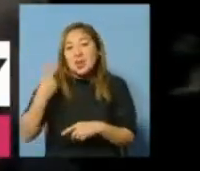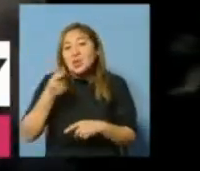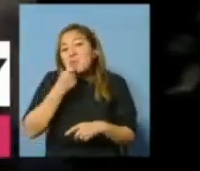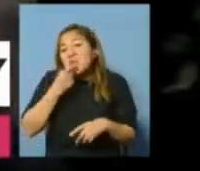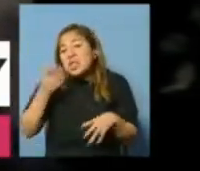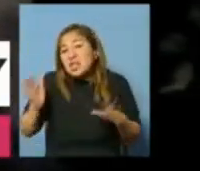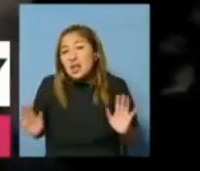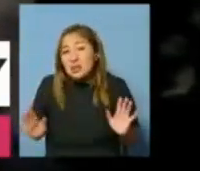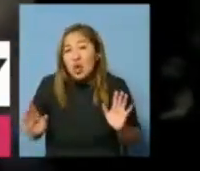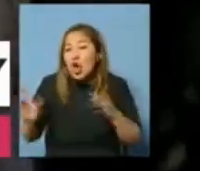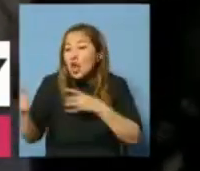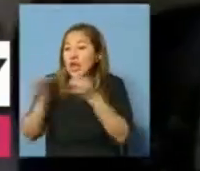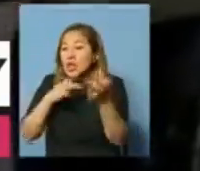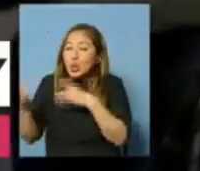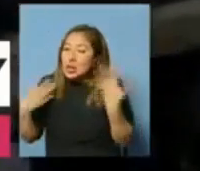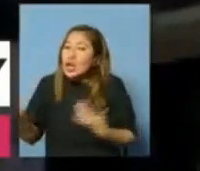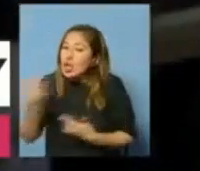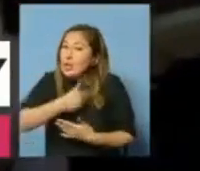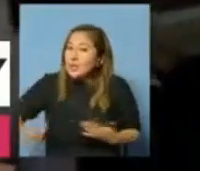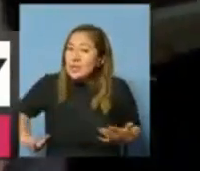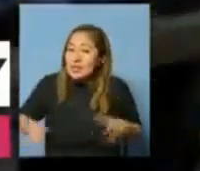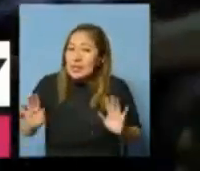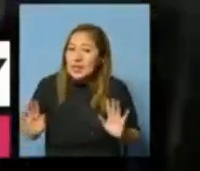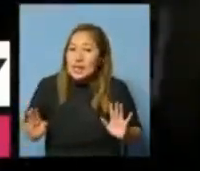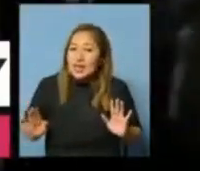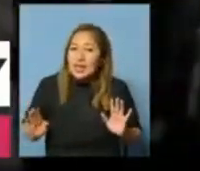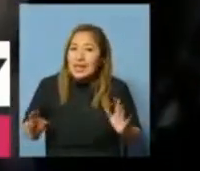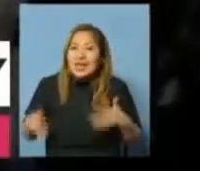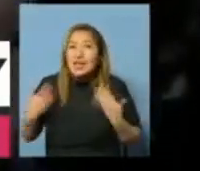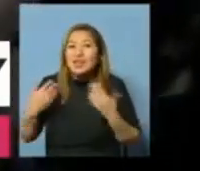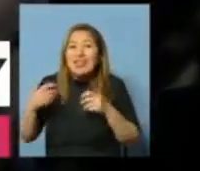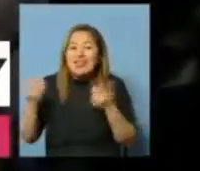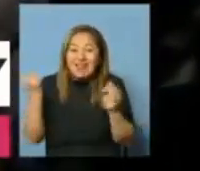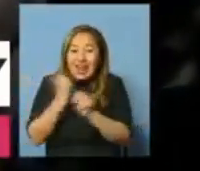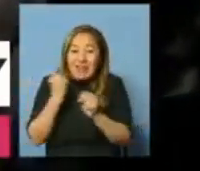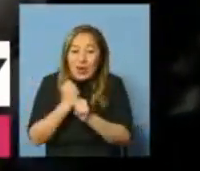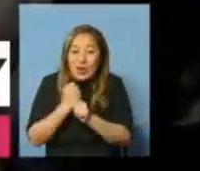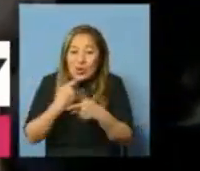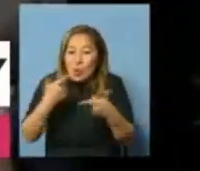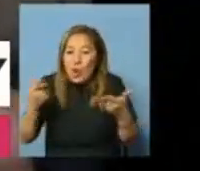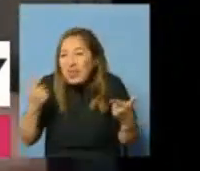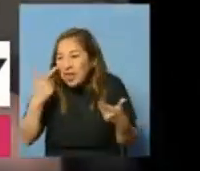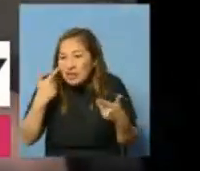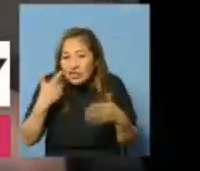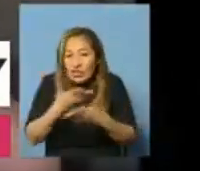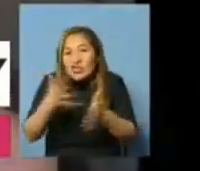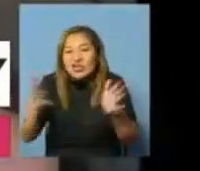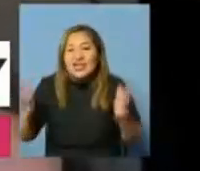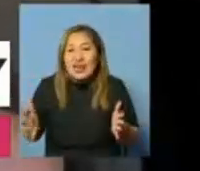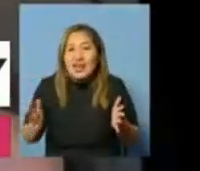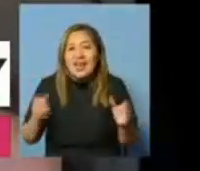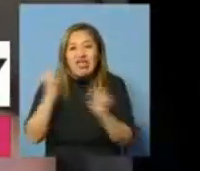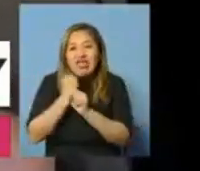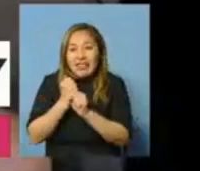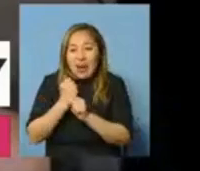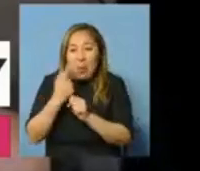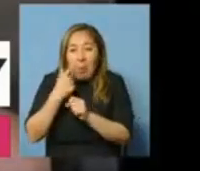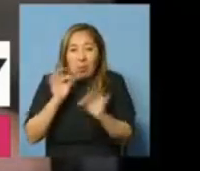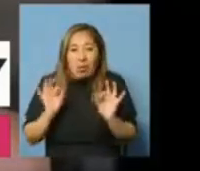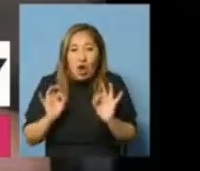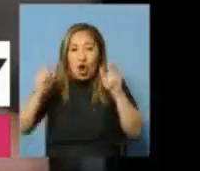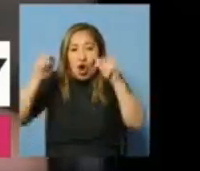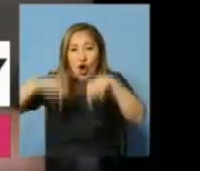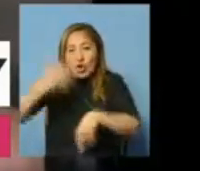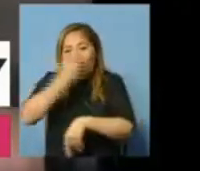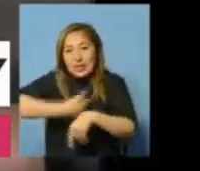general se llevaba mal con el presidente y que no tenía gestión, no es que veíamos gestión ni veíamos trabajo. Hoy